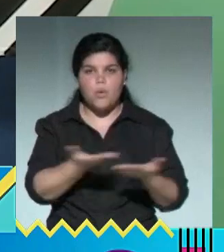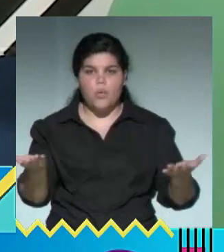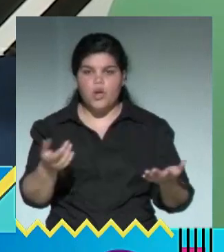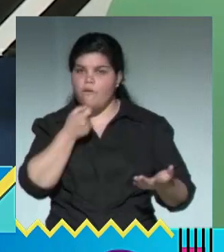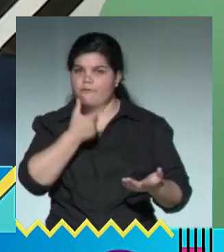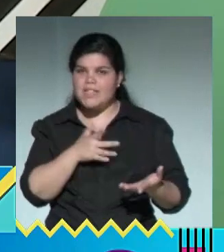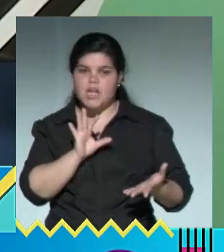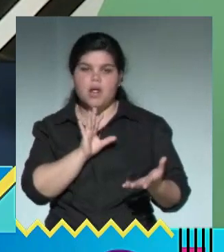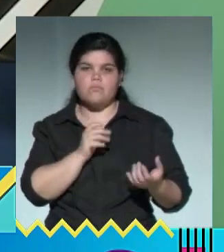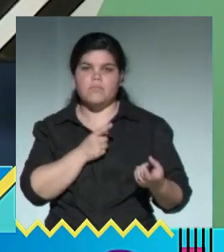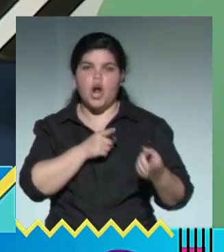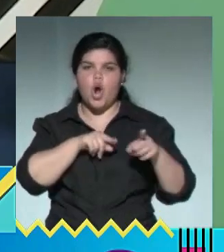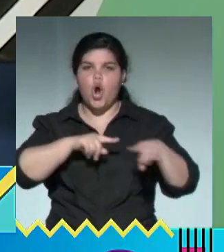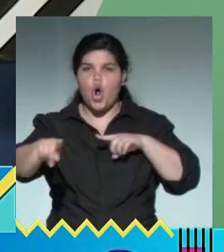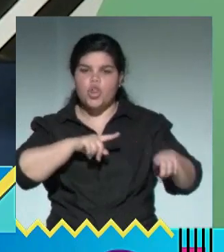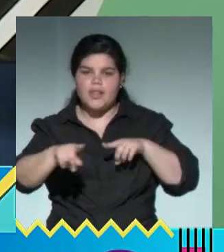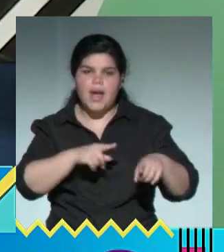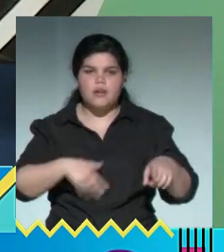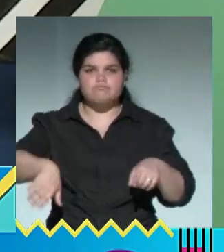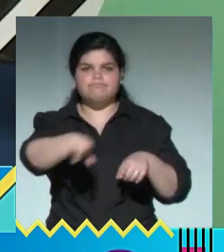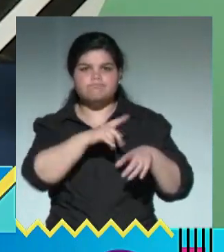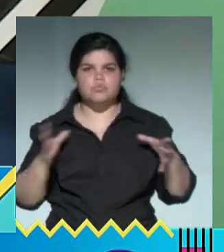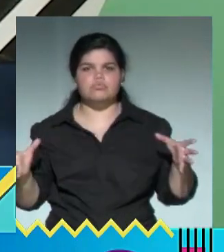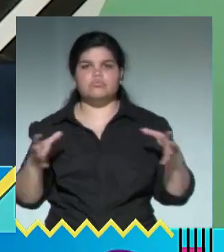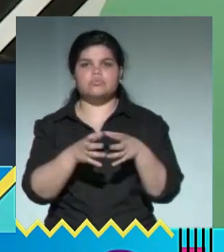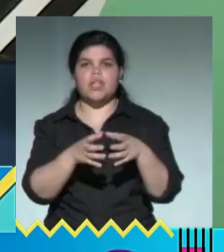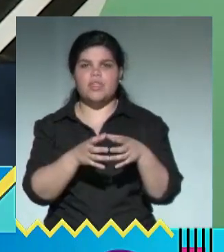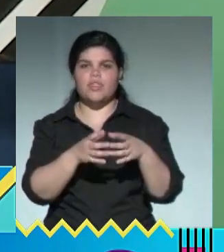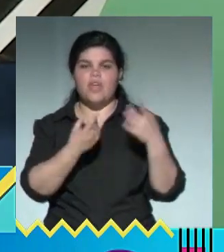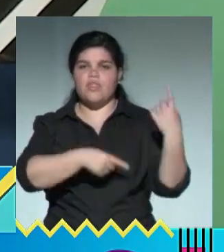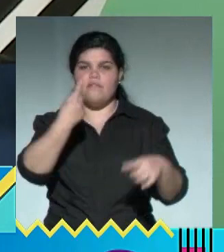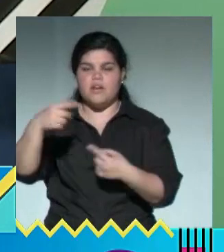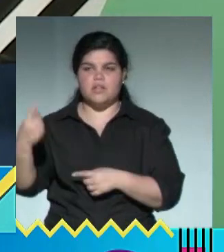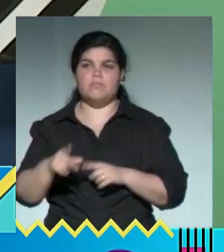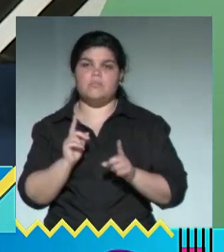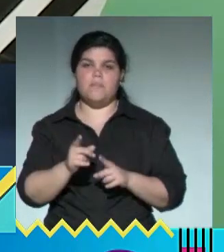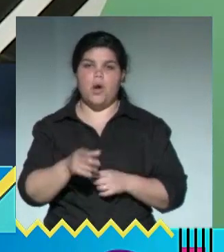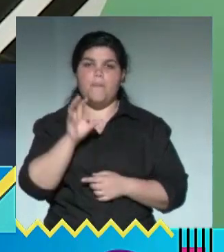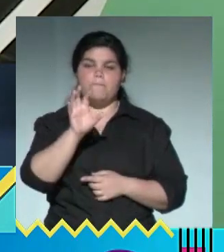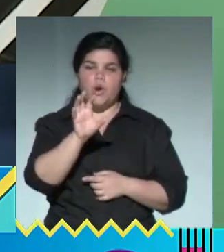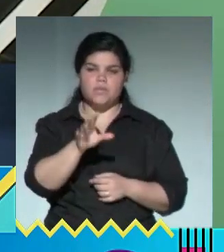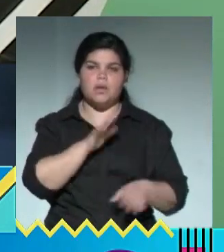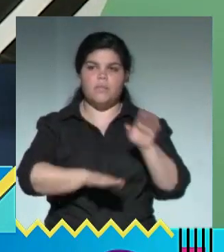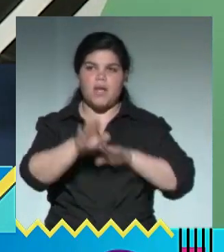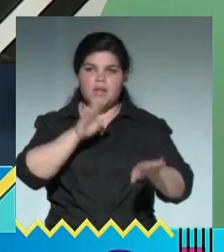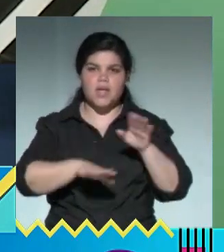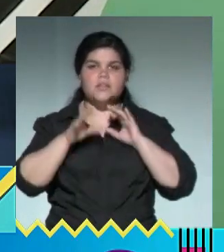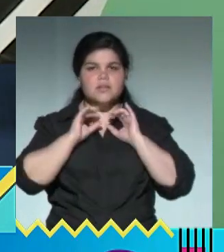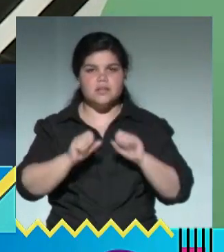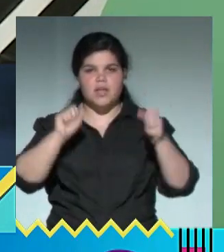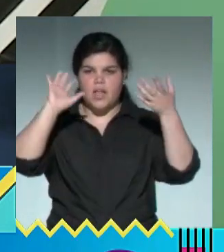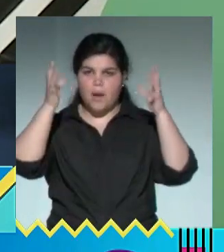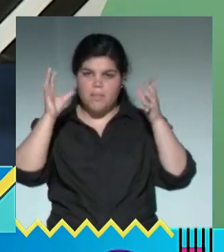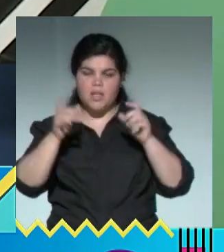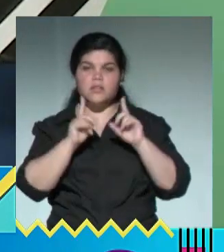fácil muchas veces, ¿no? Pareciera fácil, pero no lo es. Y distintos niveles del Estado, no solamente a nivel provincial, con Vialidad, Secretaría de Ambiente